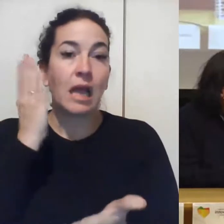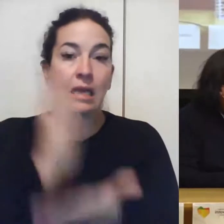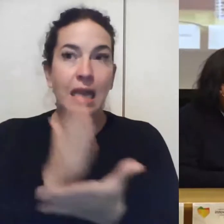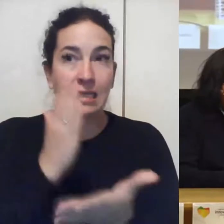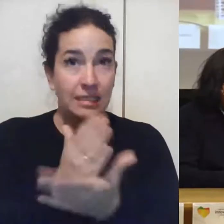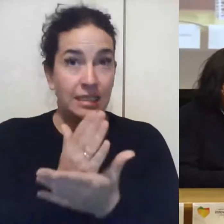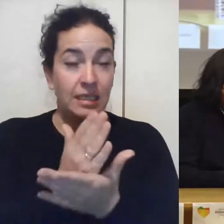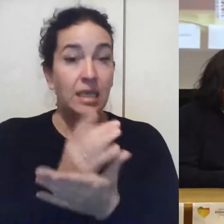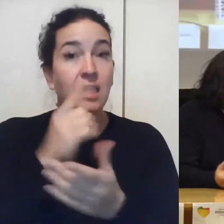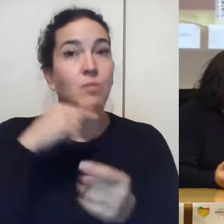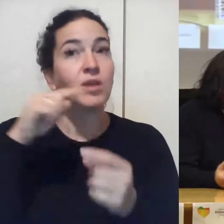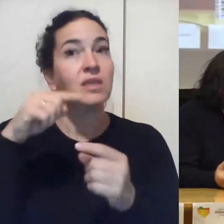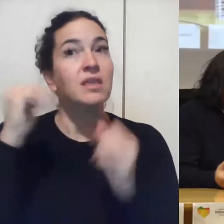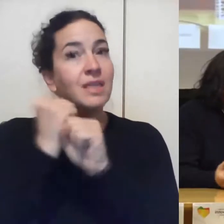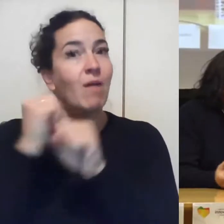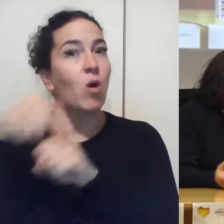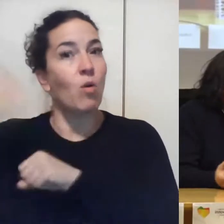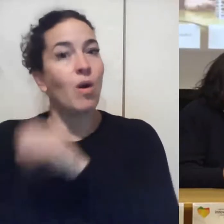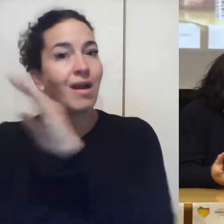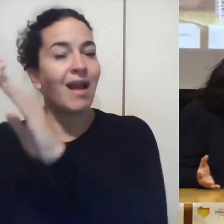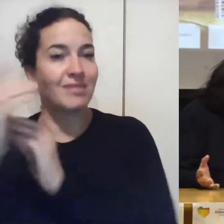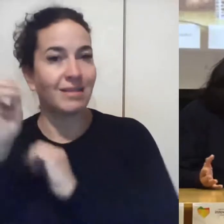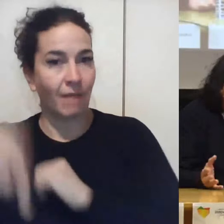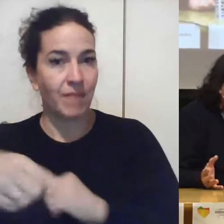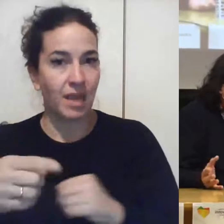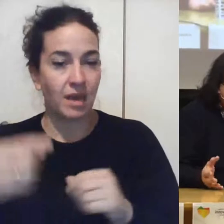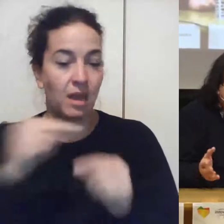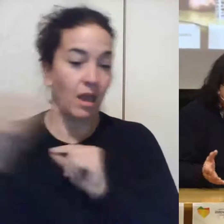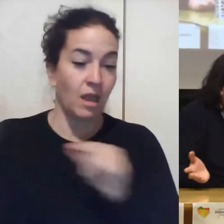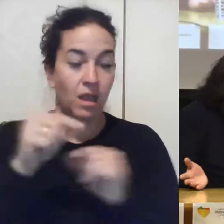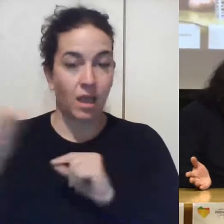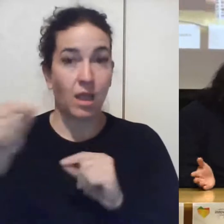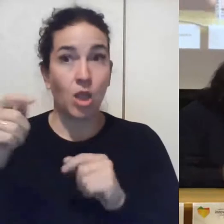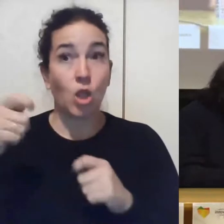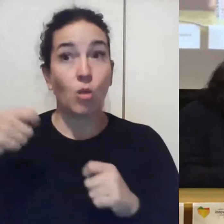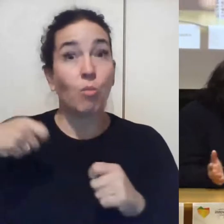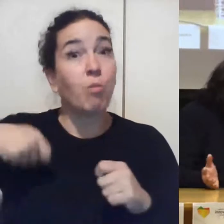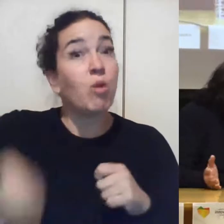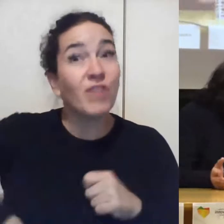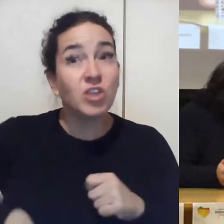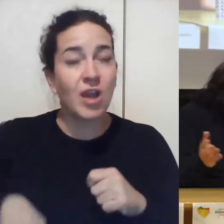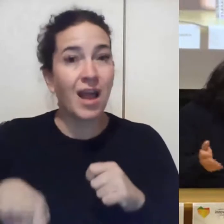casa. La realización y la formación de un profesional se realiza en las calles.